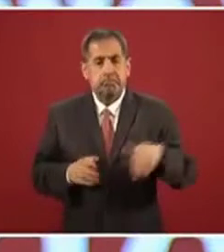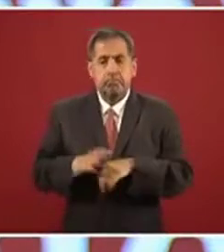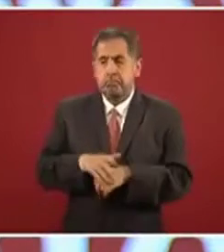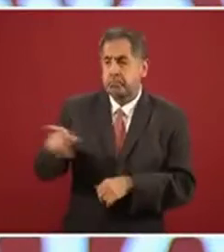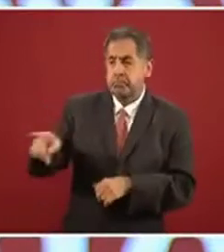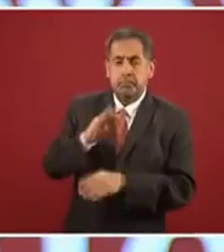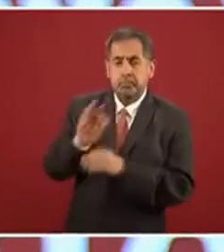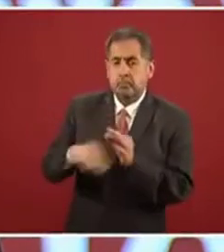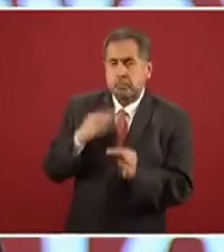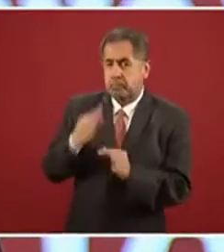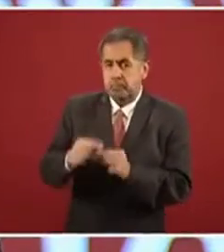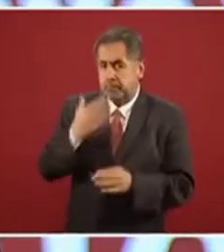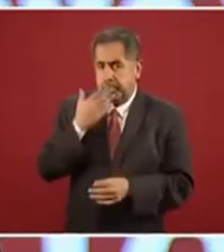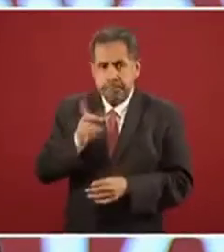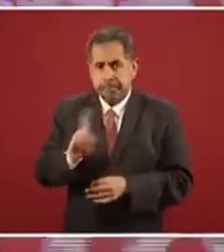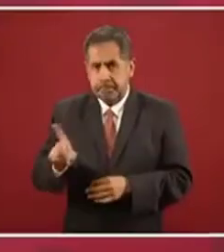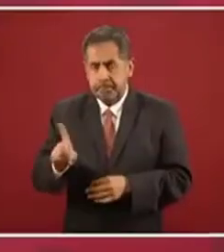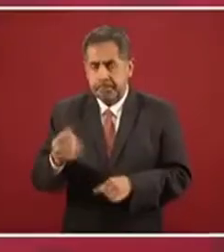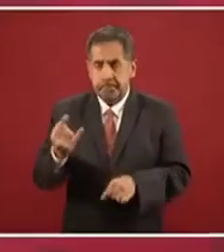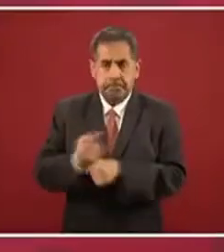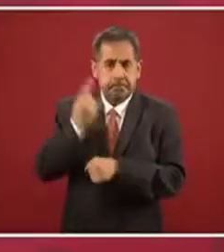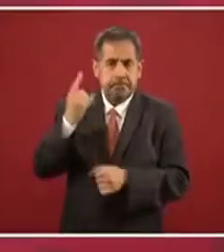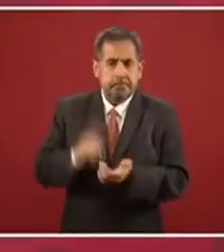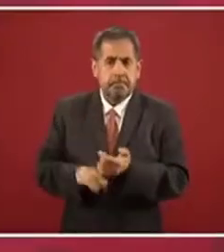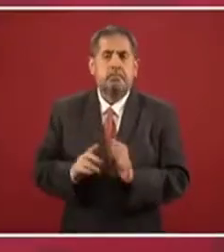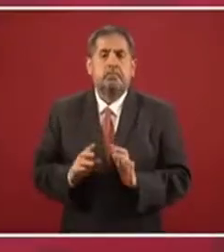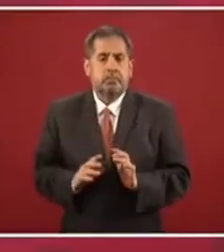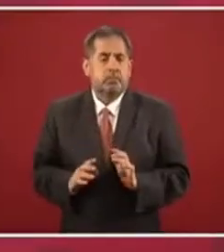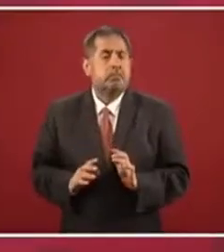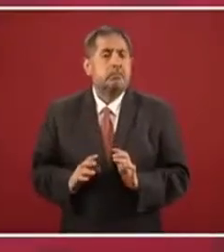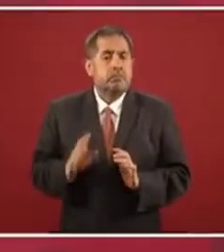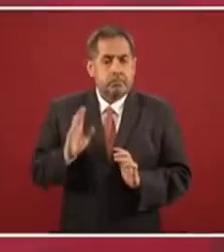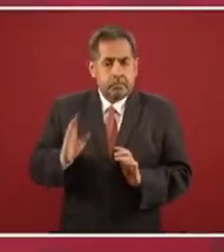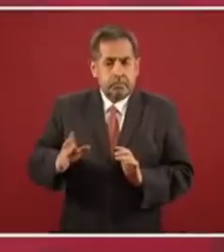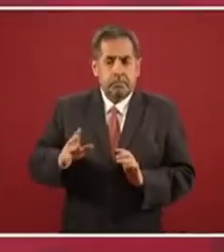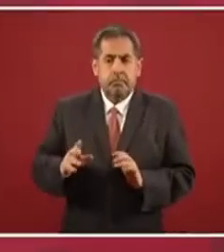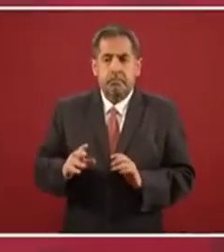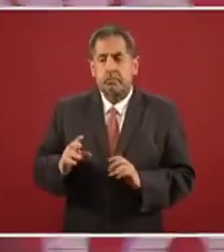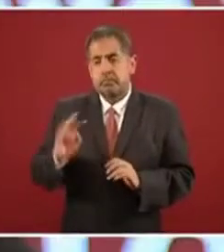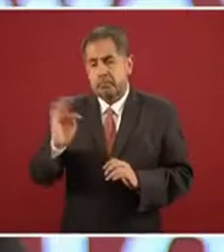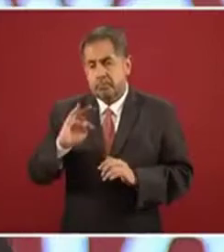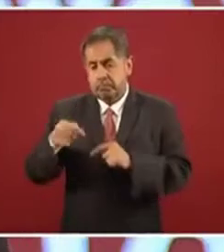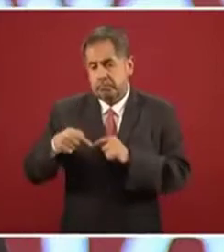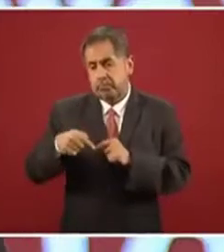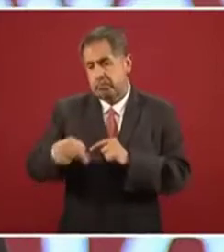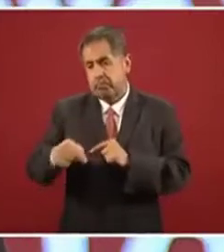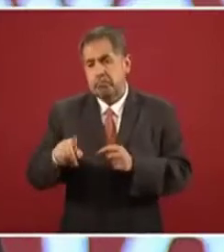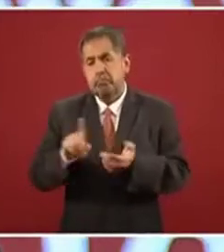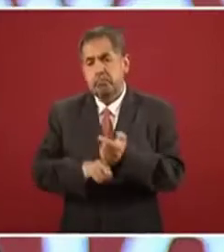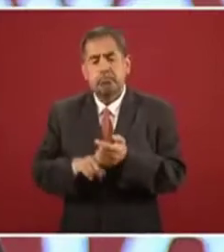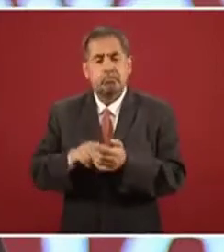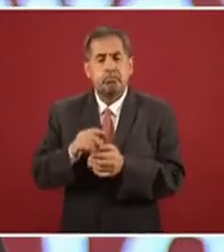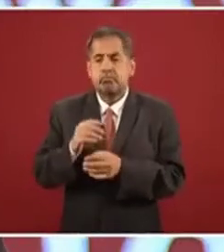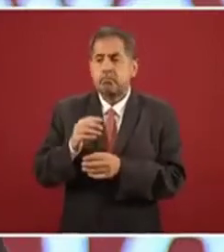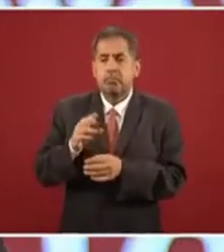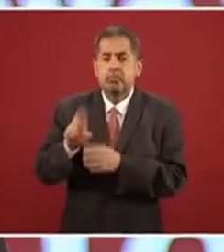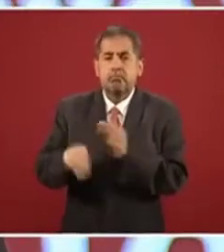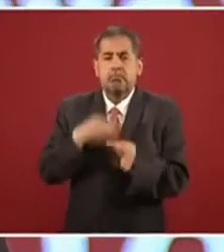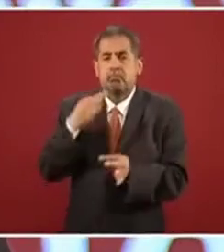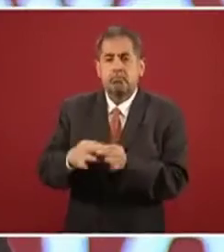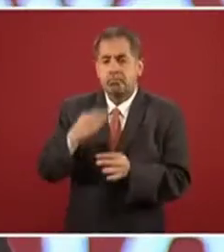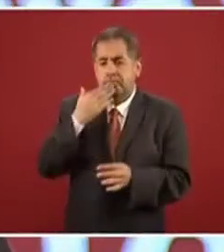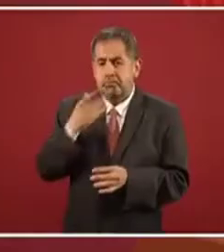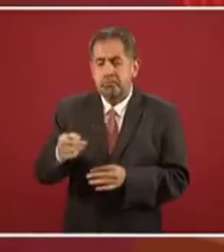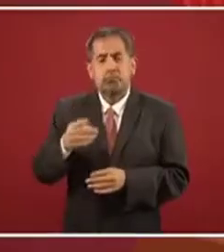incumplimiento posible, ya de hecho ya ocurrió, pero aún posible en los próximos días, incumplimiento esencial a